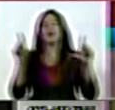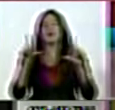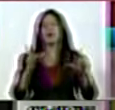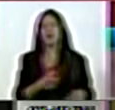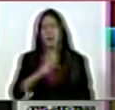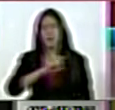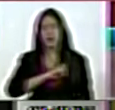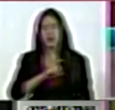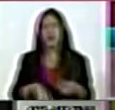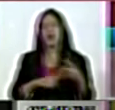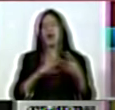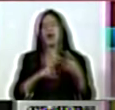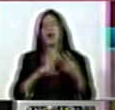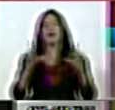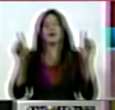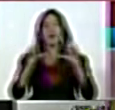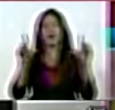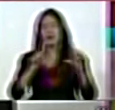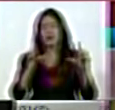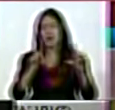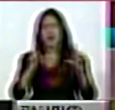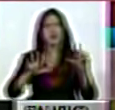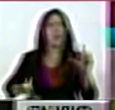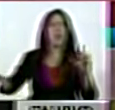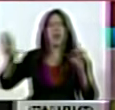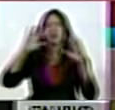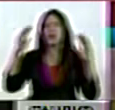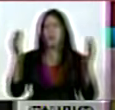españolas, en las televisoras de la oligarquía en el mundo,